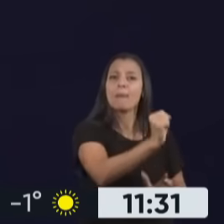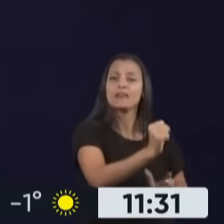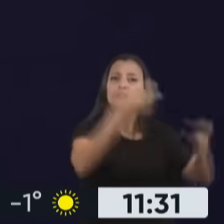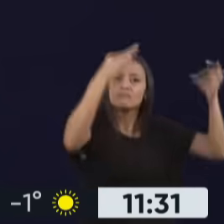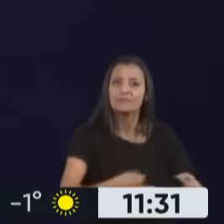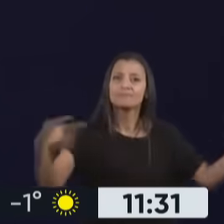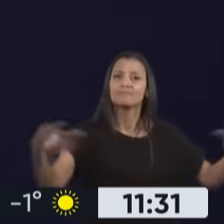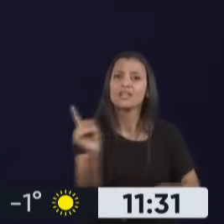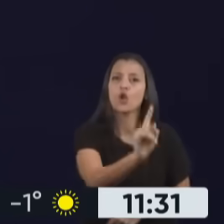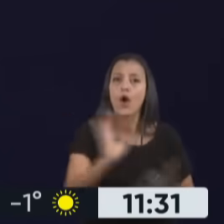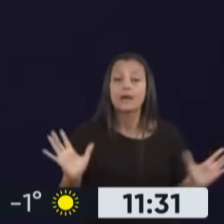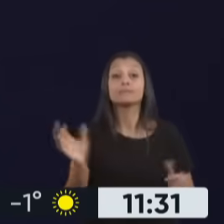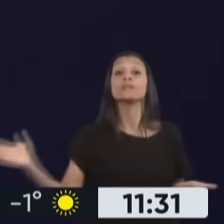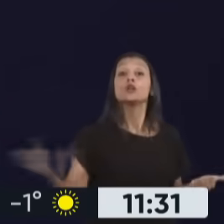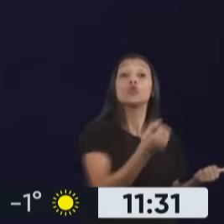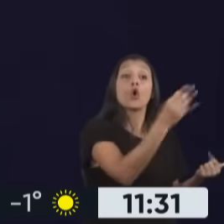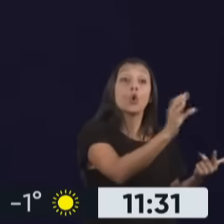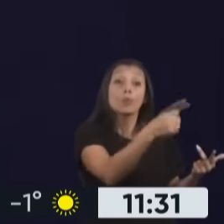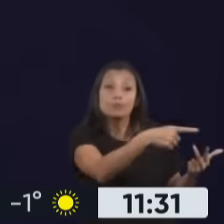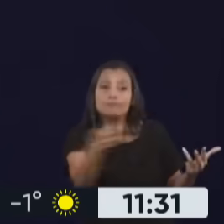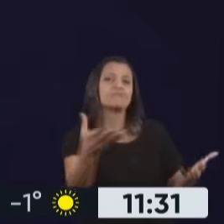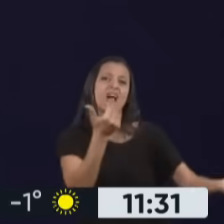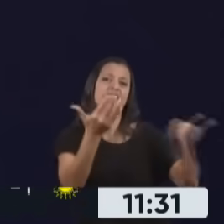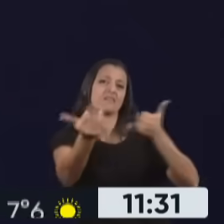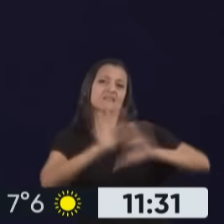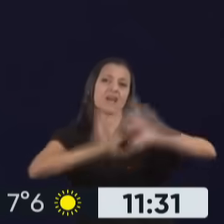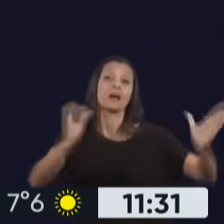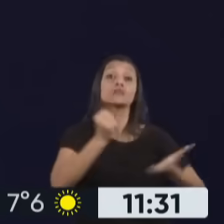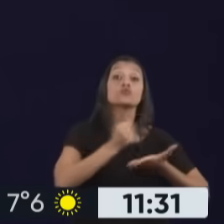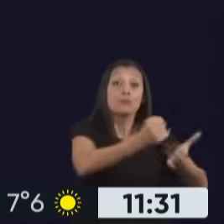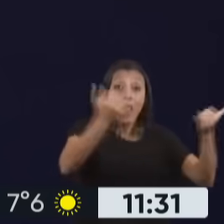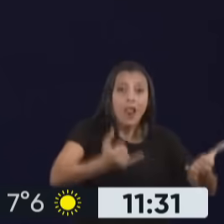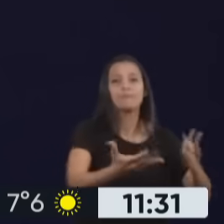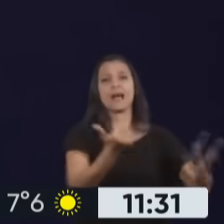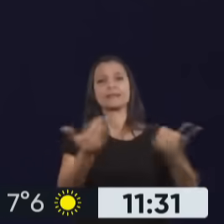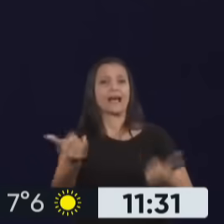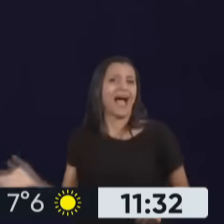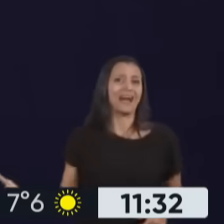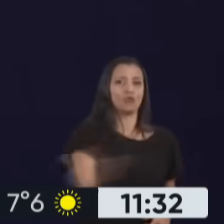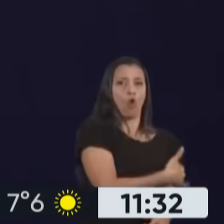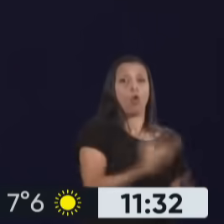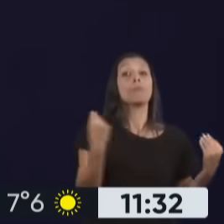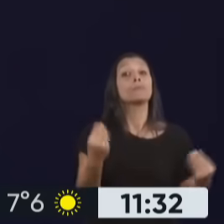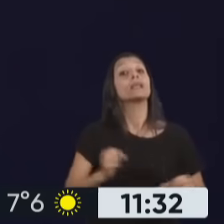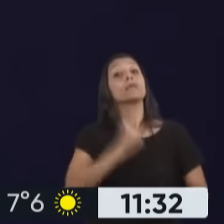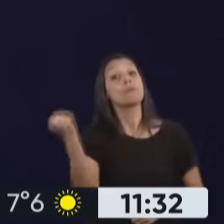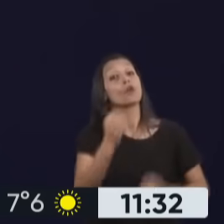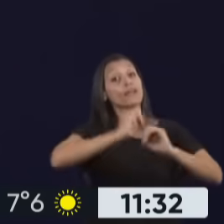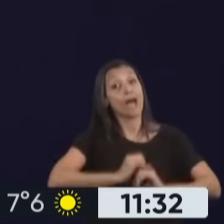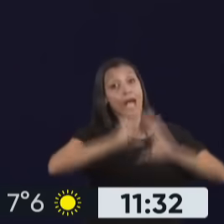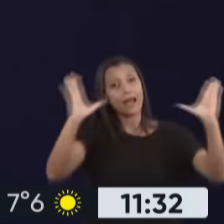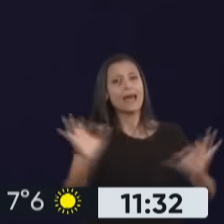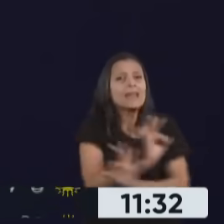hacerlo. Todos estos clubes han sido desafectados y dejaron de recibir subsidios. Es importante aclarar que